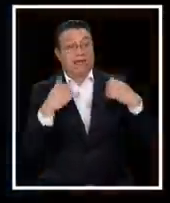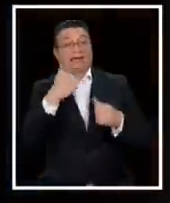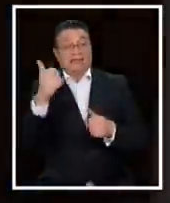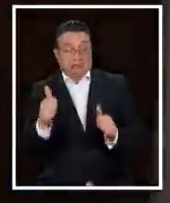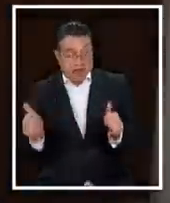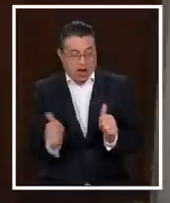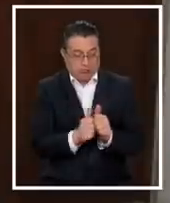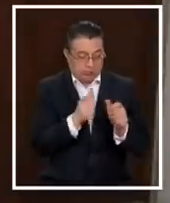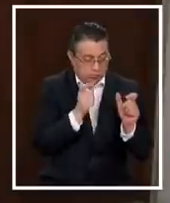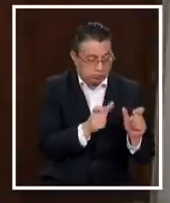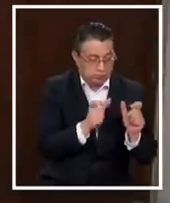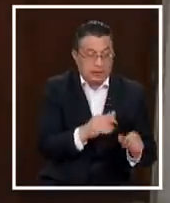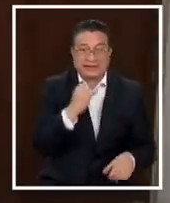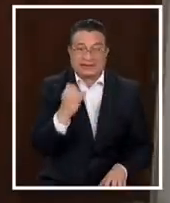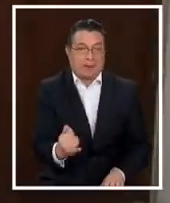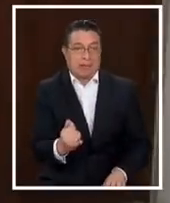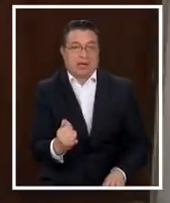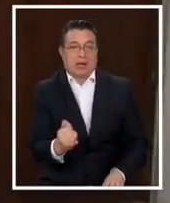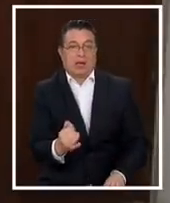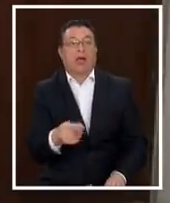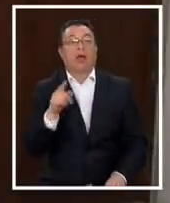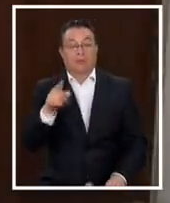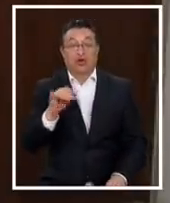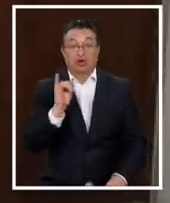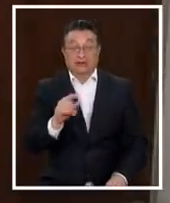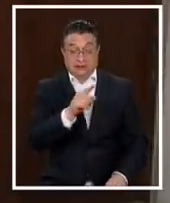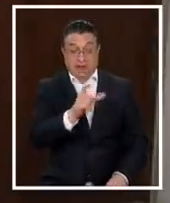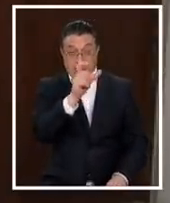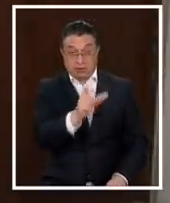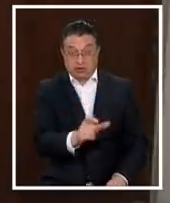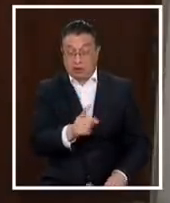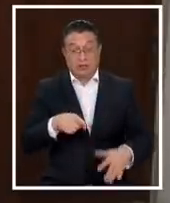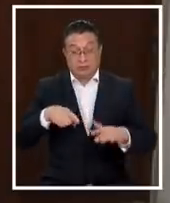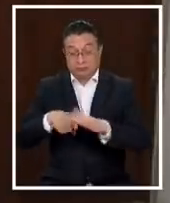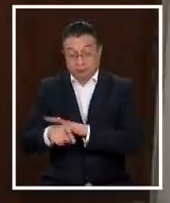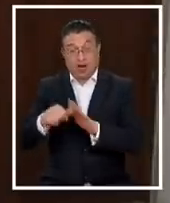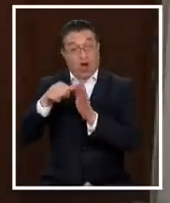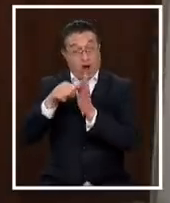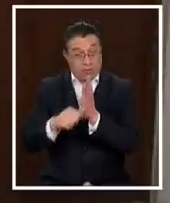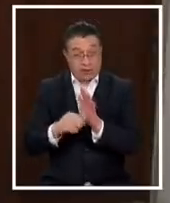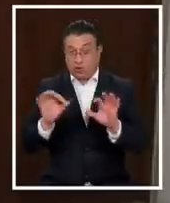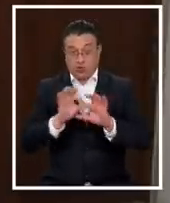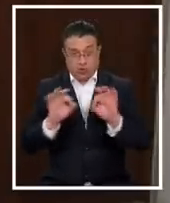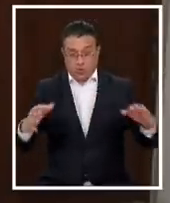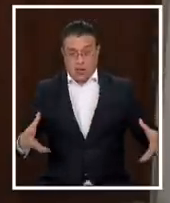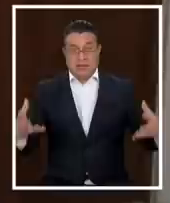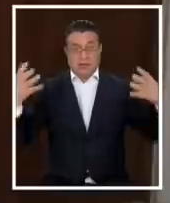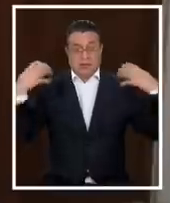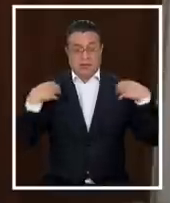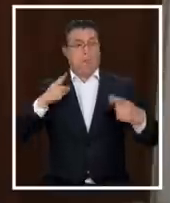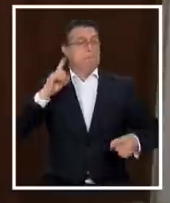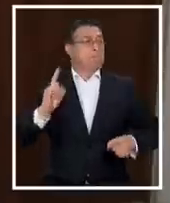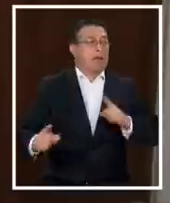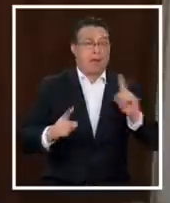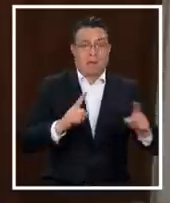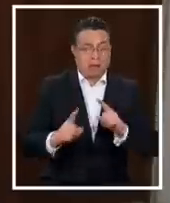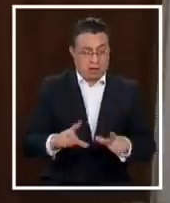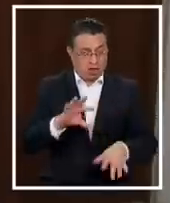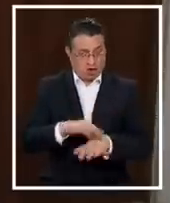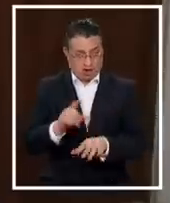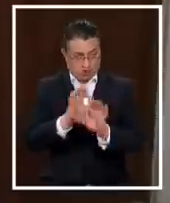acompañados. De acuerdo a lo que usted me dice, entonces usted podría asegurar que esta persona no entró a un pabellón y nunca se hizo cargo él en solitario de un